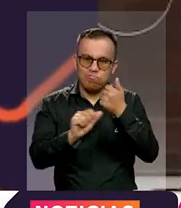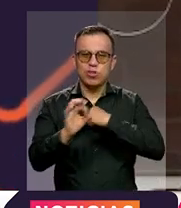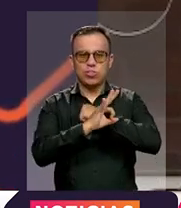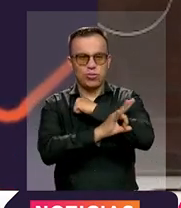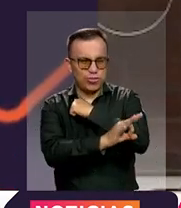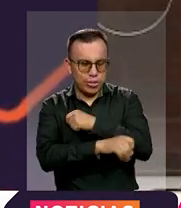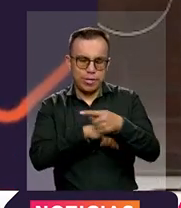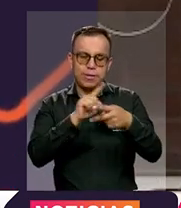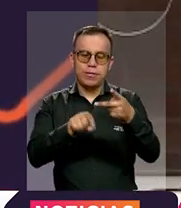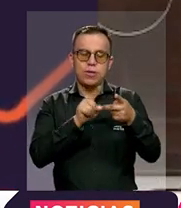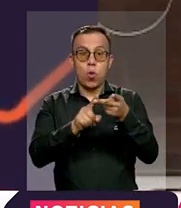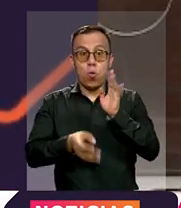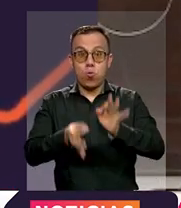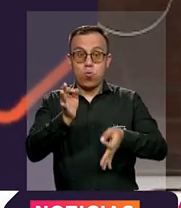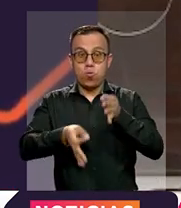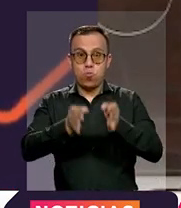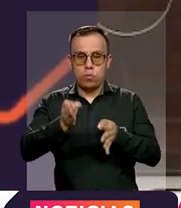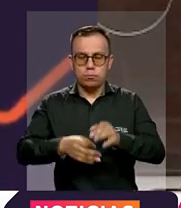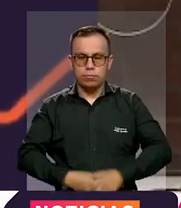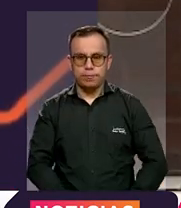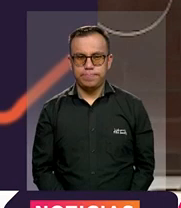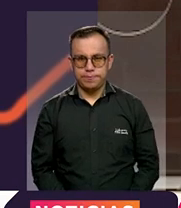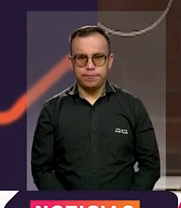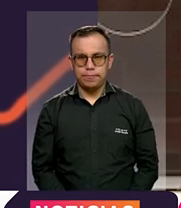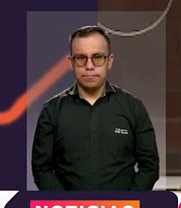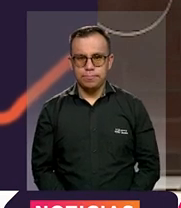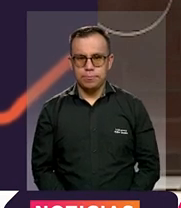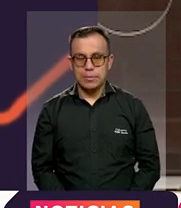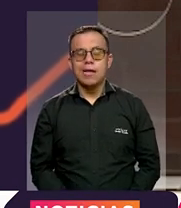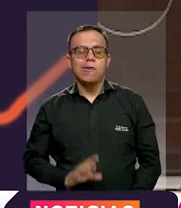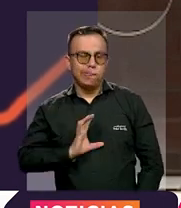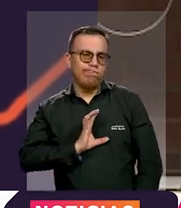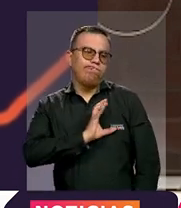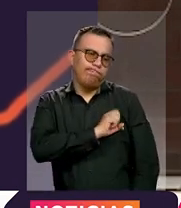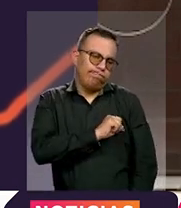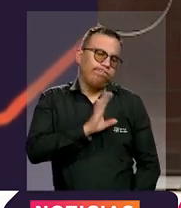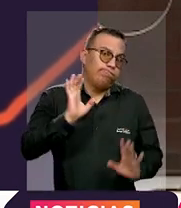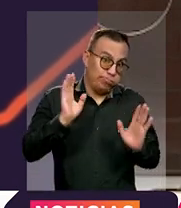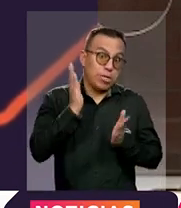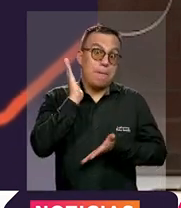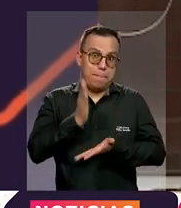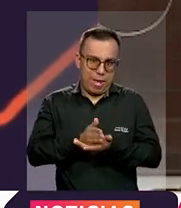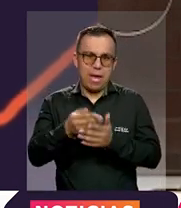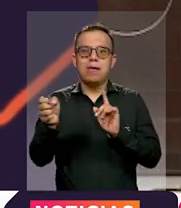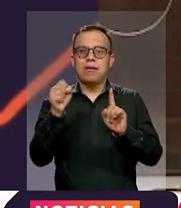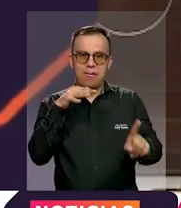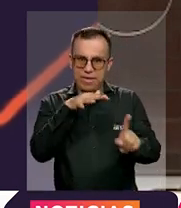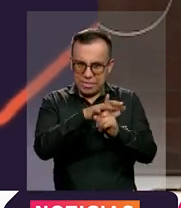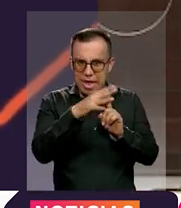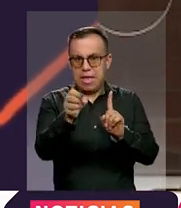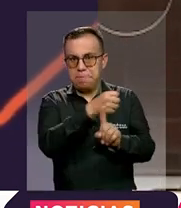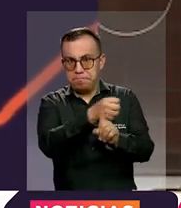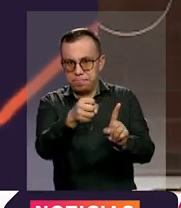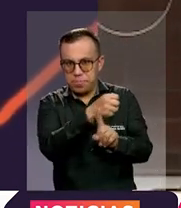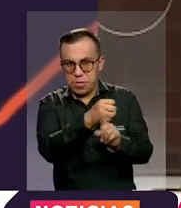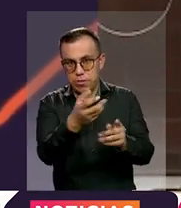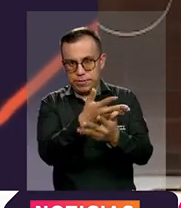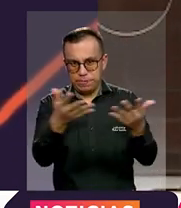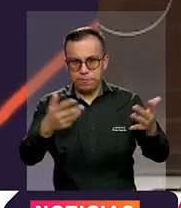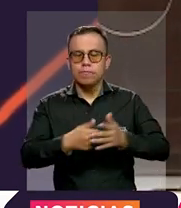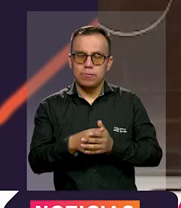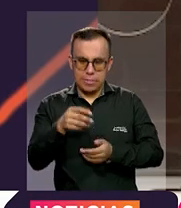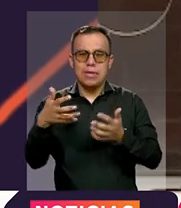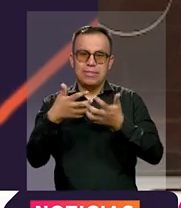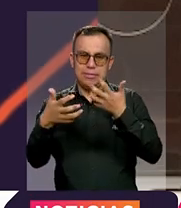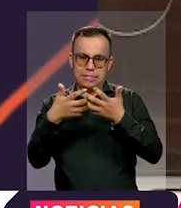cuando necesitan asistencia jurídica, cuando desafortunadamente, porque pasa, son violentadas algunas de ellas. El sistema